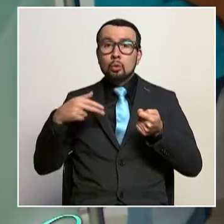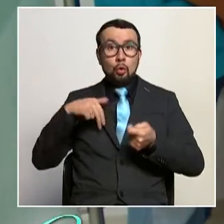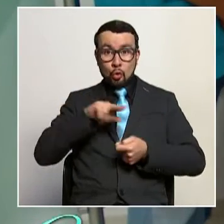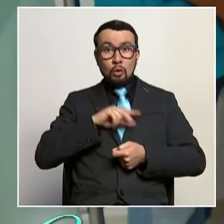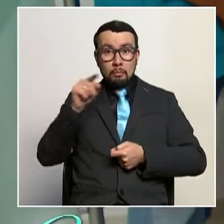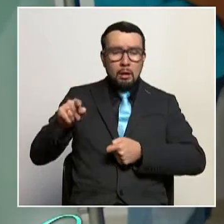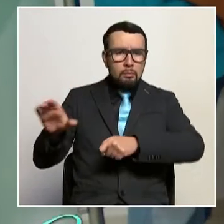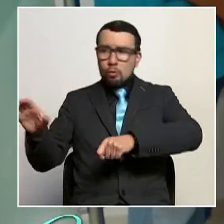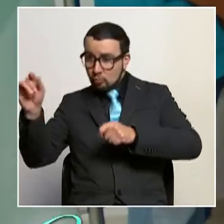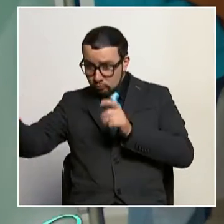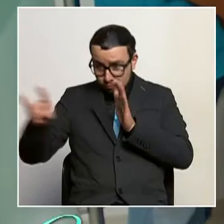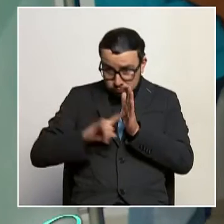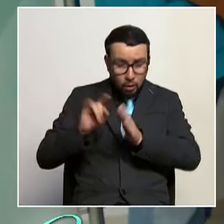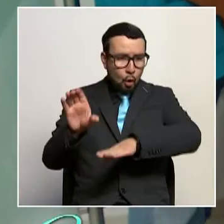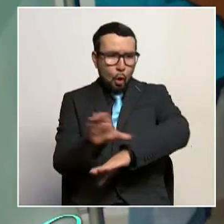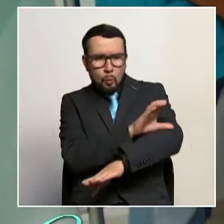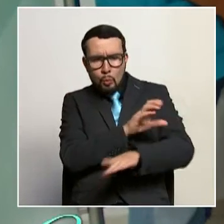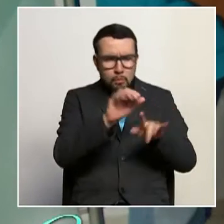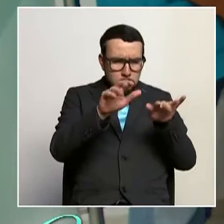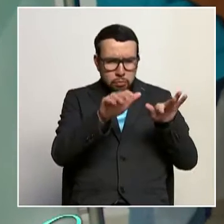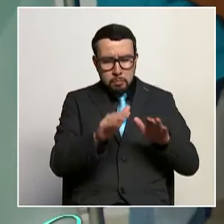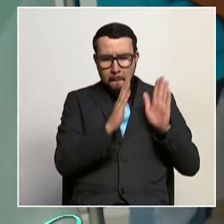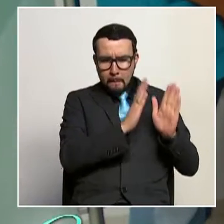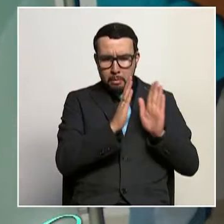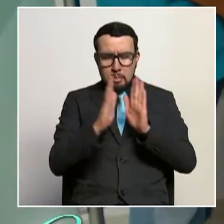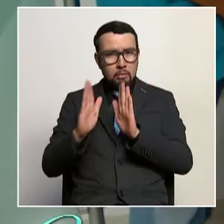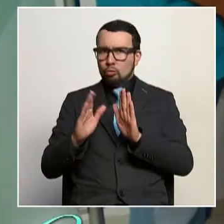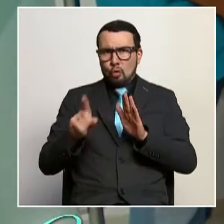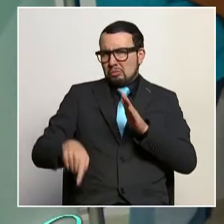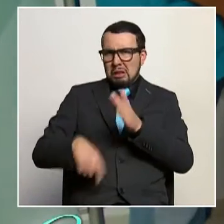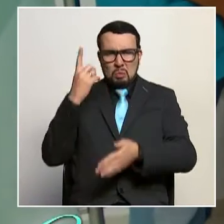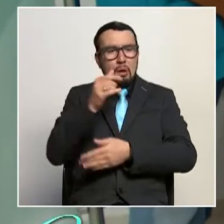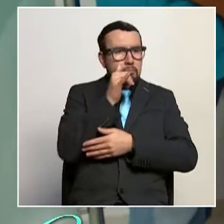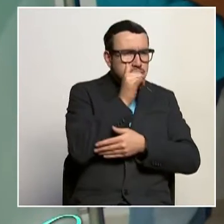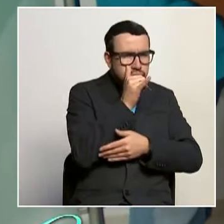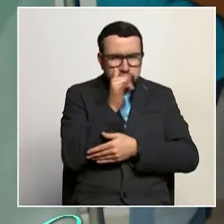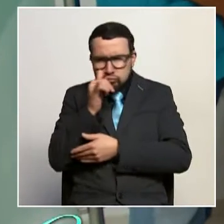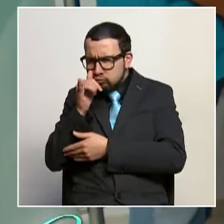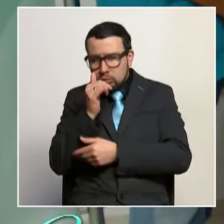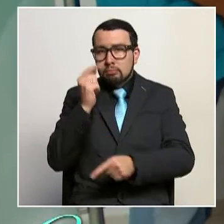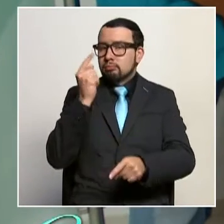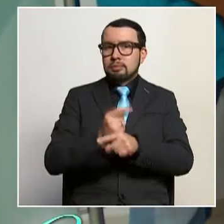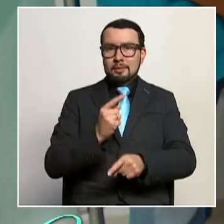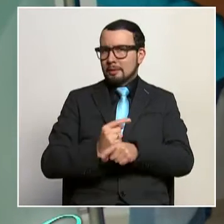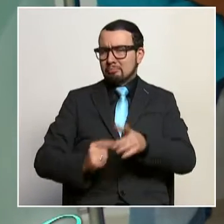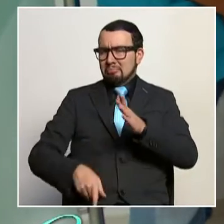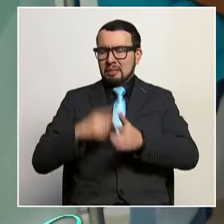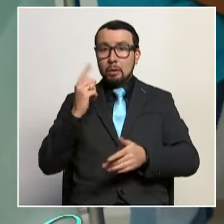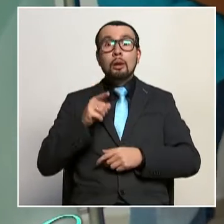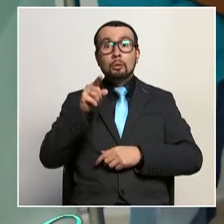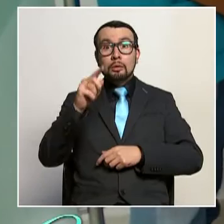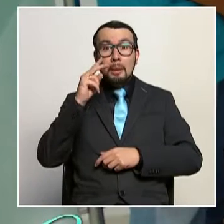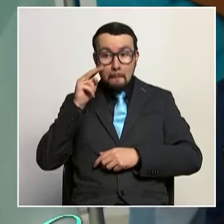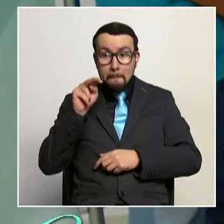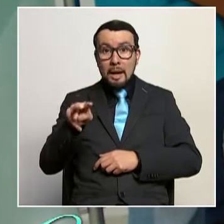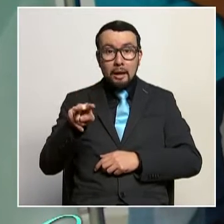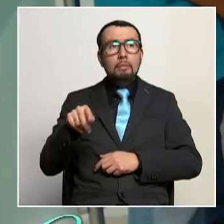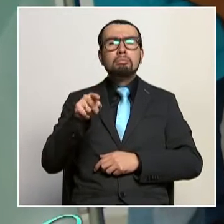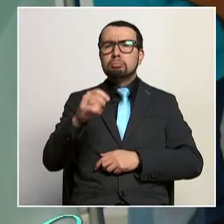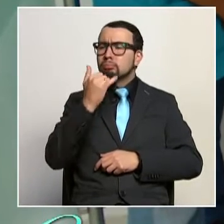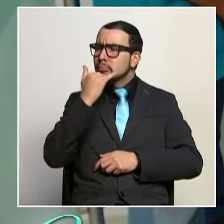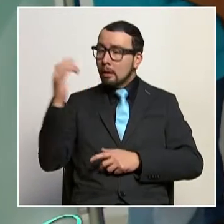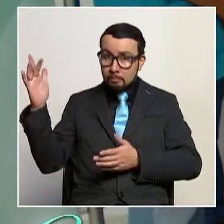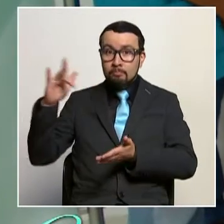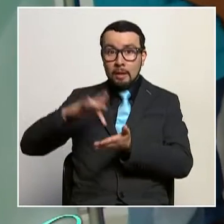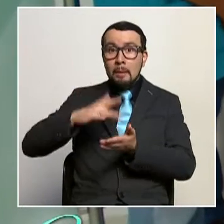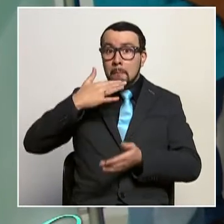estos programas, los hacemos de corazón, espontáneos, como lo hacemos para que ustedes lo vean, lo que puede ser una consulta